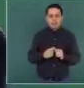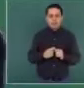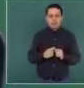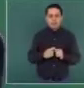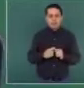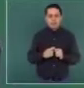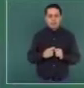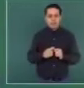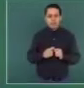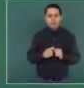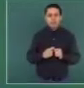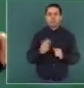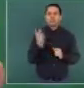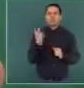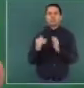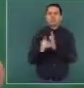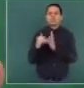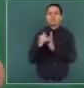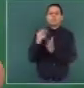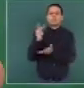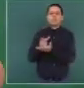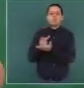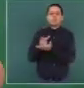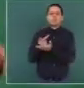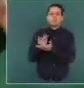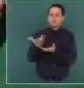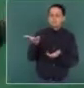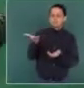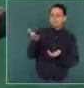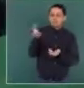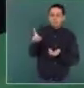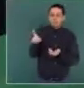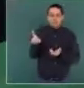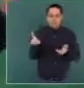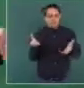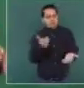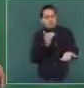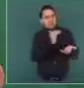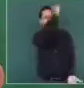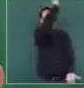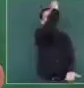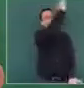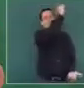dos millones de pesos. no sólo es eso,